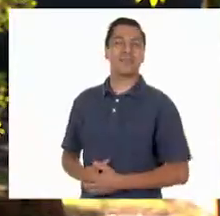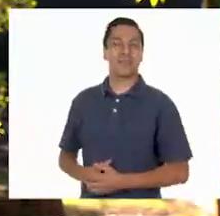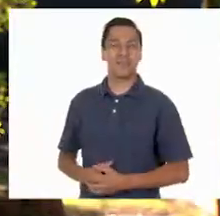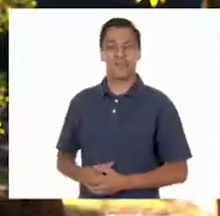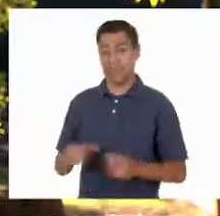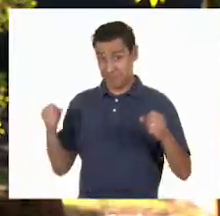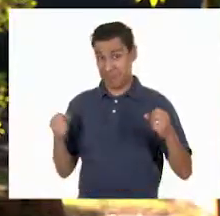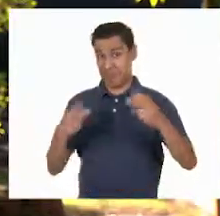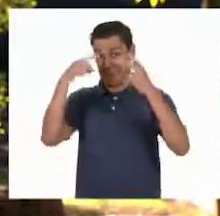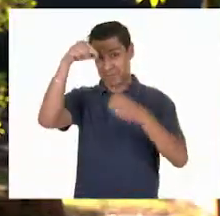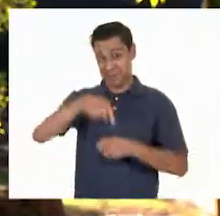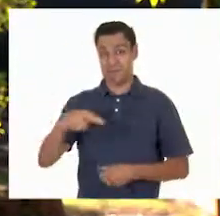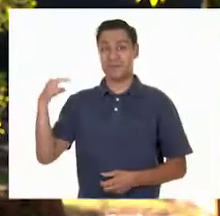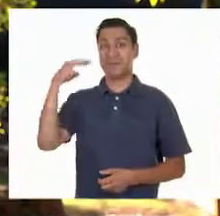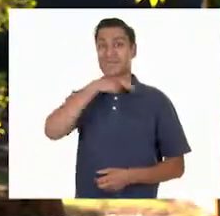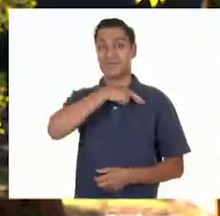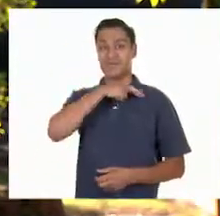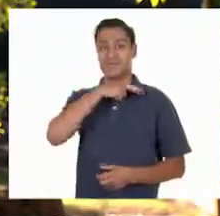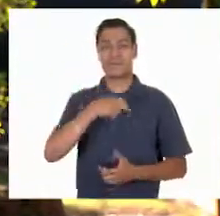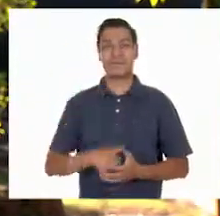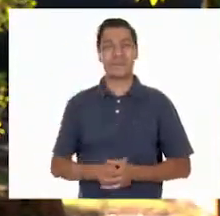nos vemos pronto